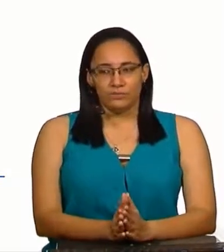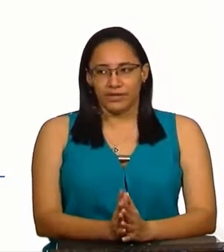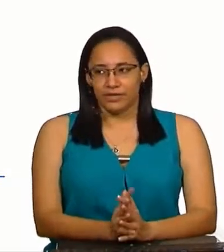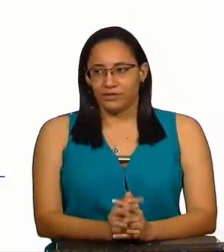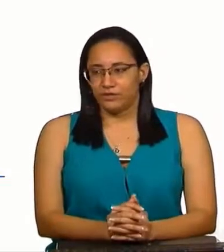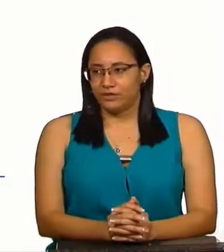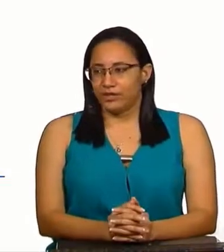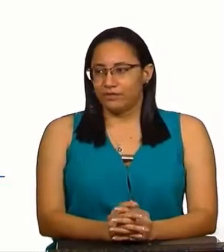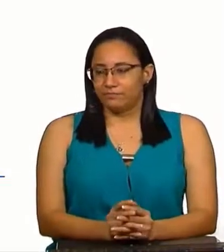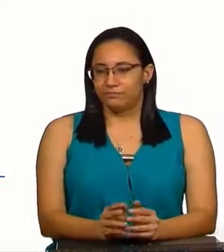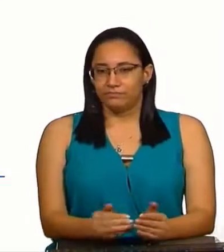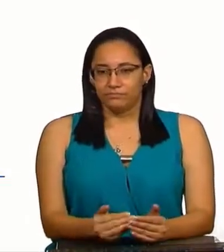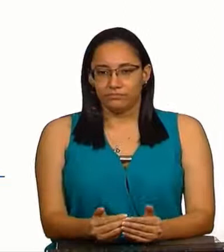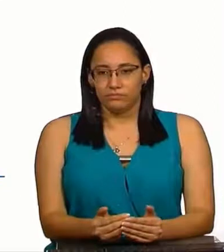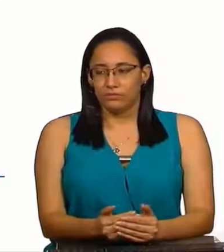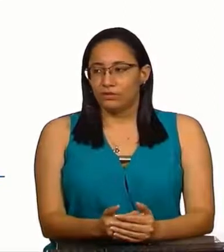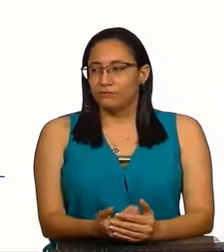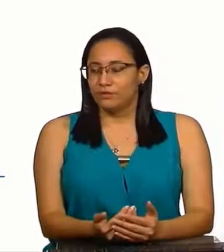un pequeño